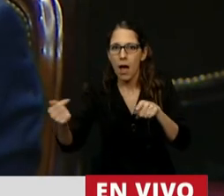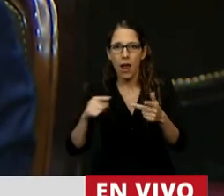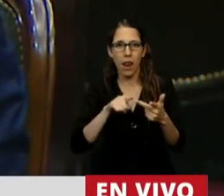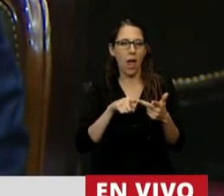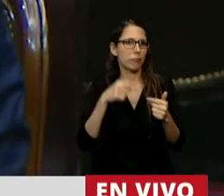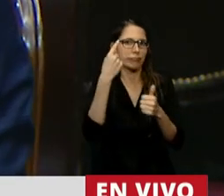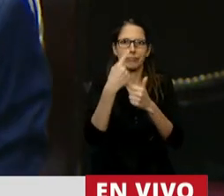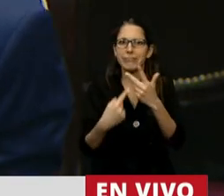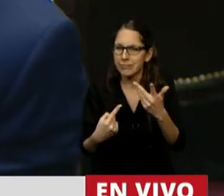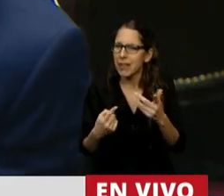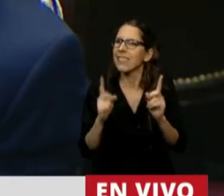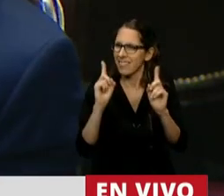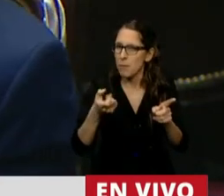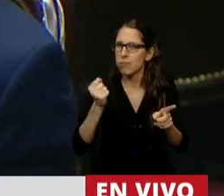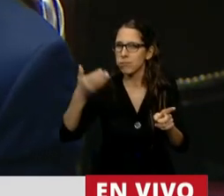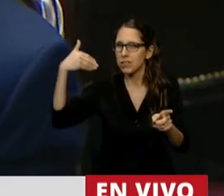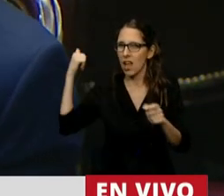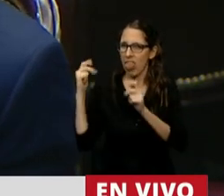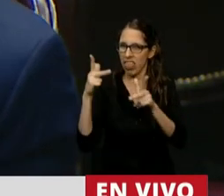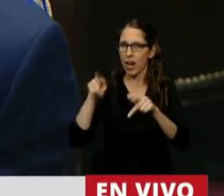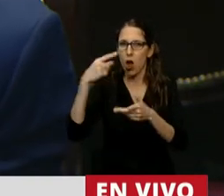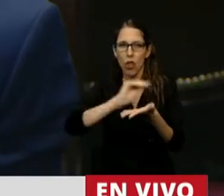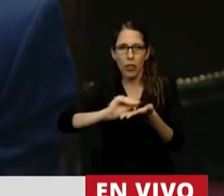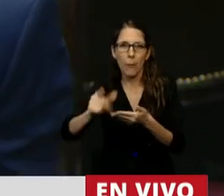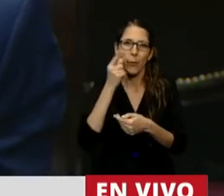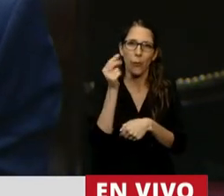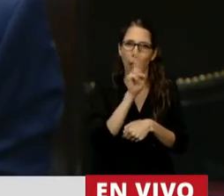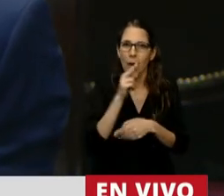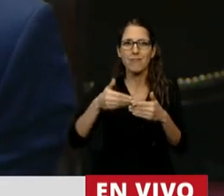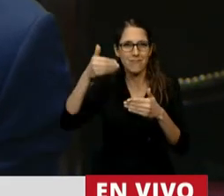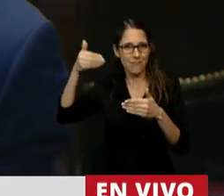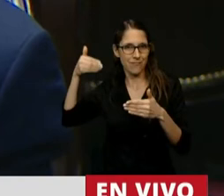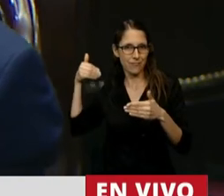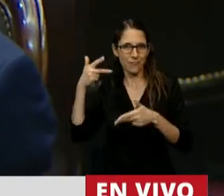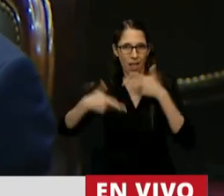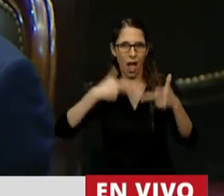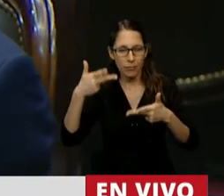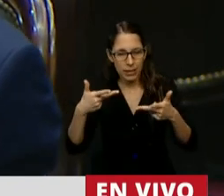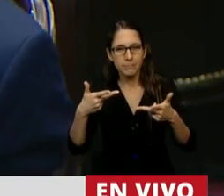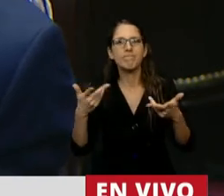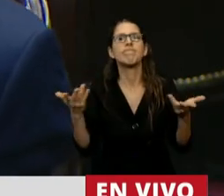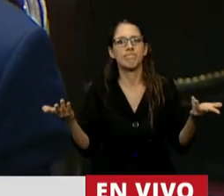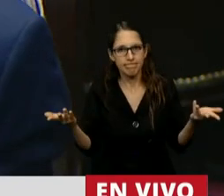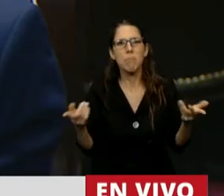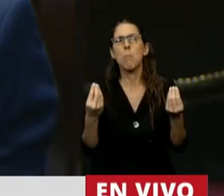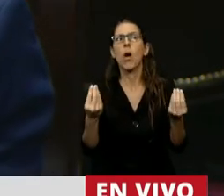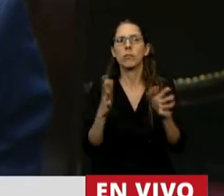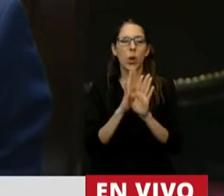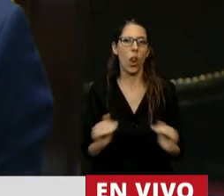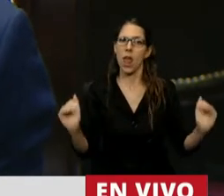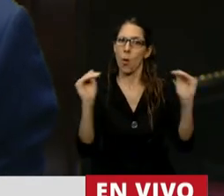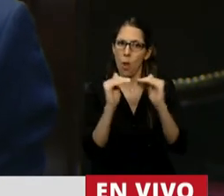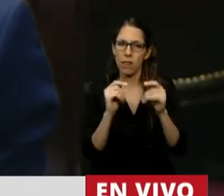y como ya lo manifestaron muchos diputados y diputadas preopinantes, en nombre de la igualdad,